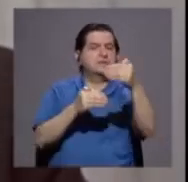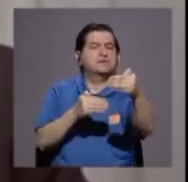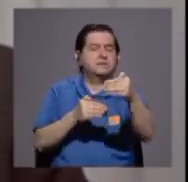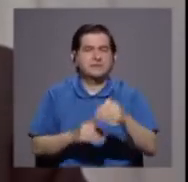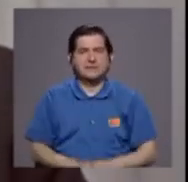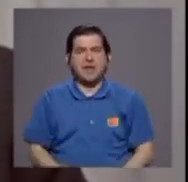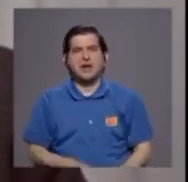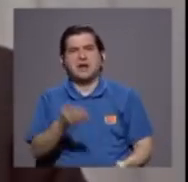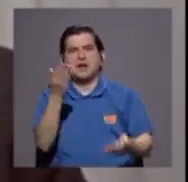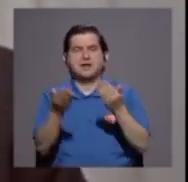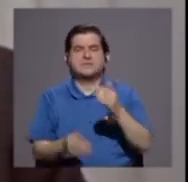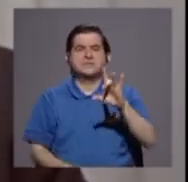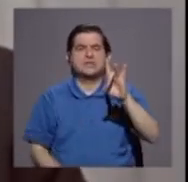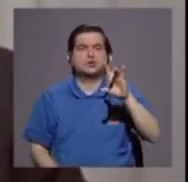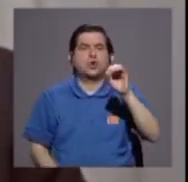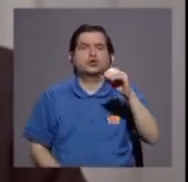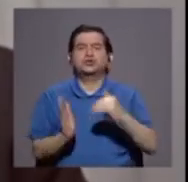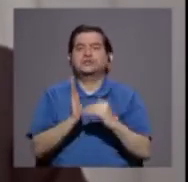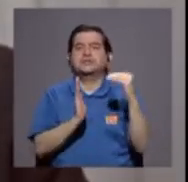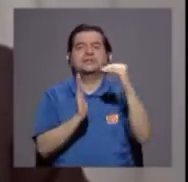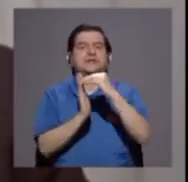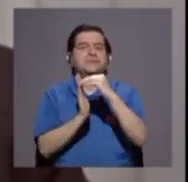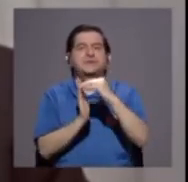habrá poco más de 80 millones.